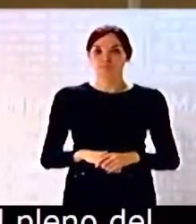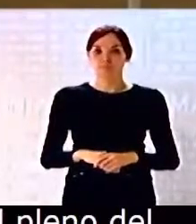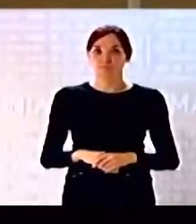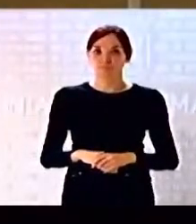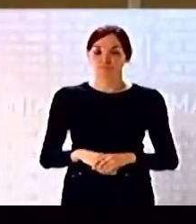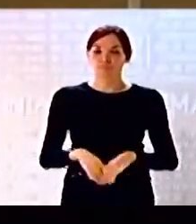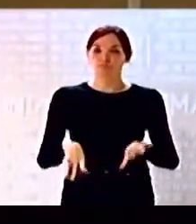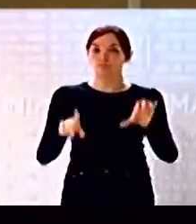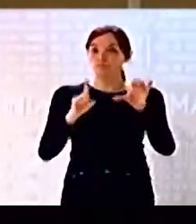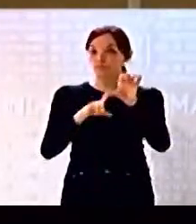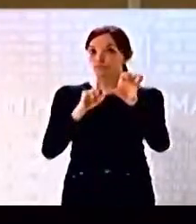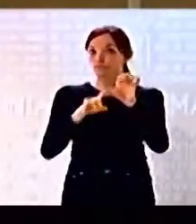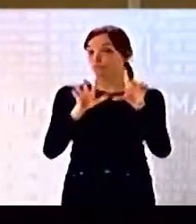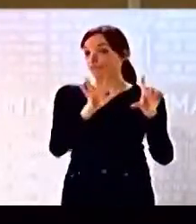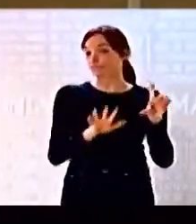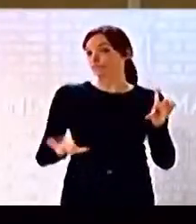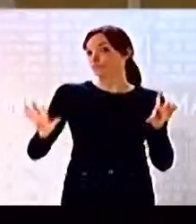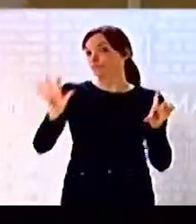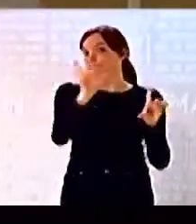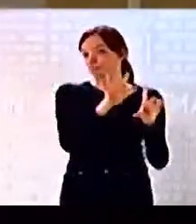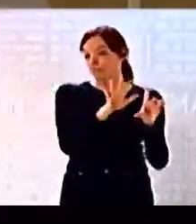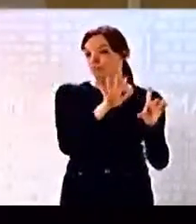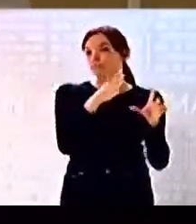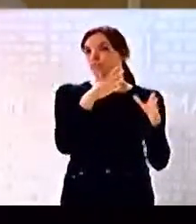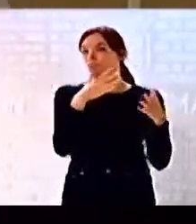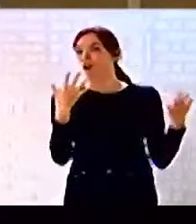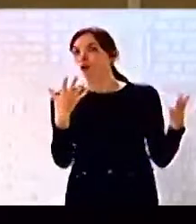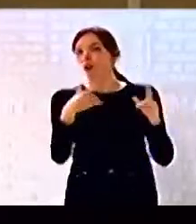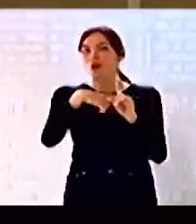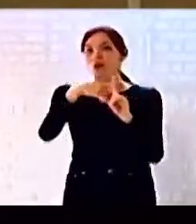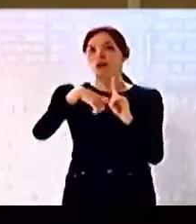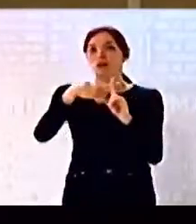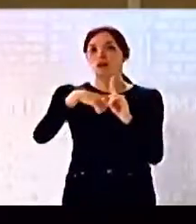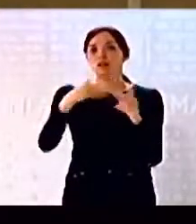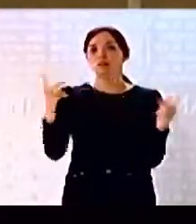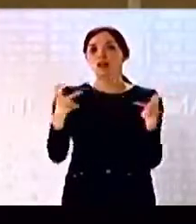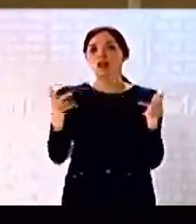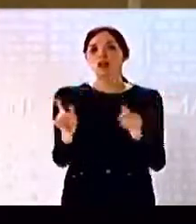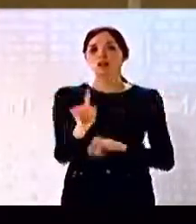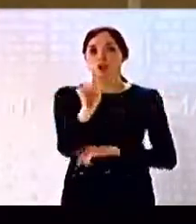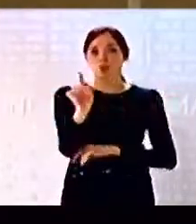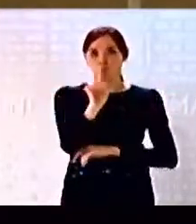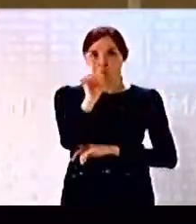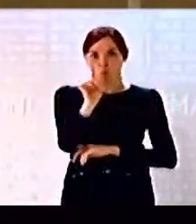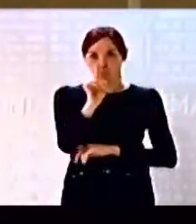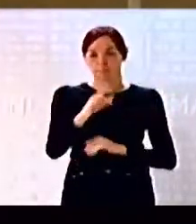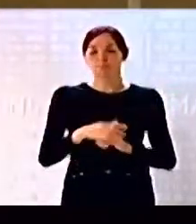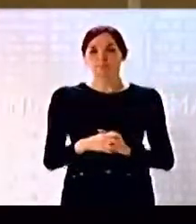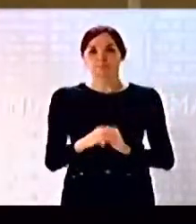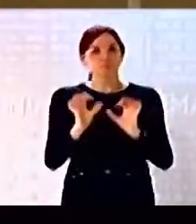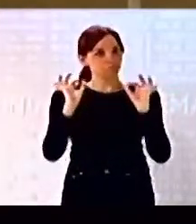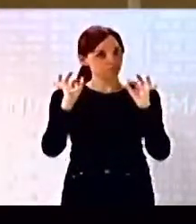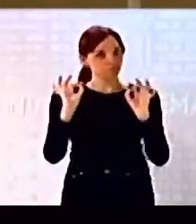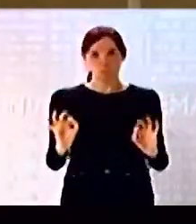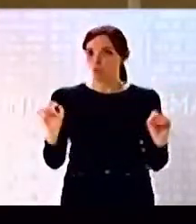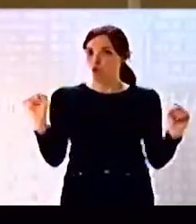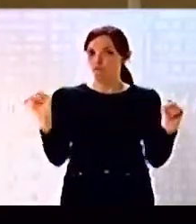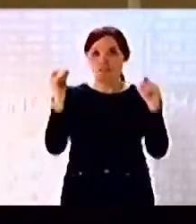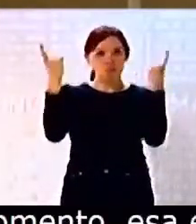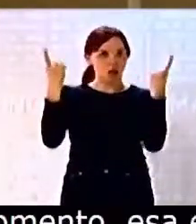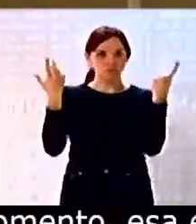Extremadura se sitúa en un nivel de alerta 1 en este momento. Esa es su clasificación